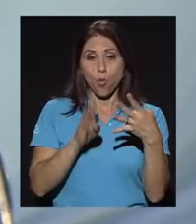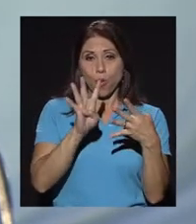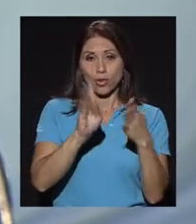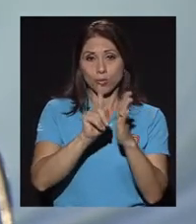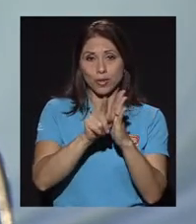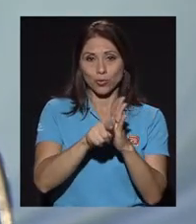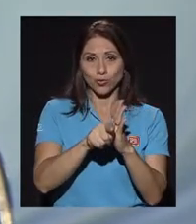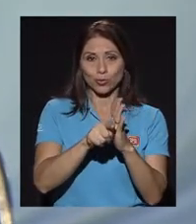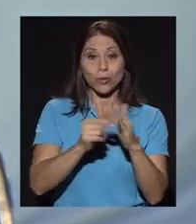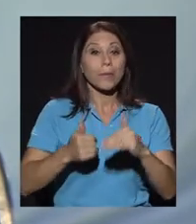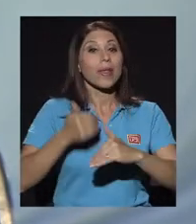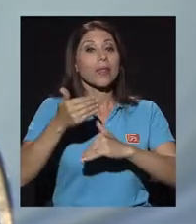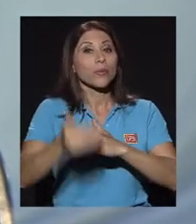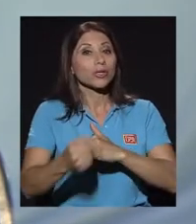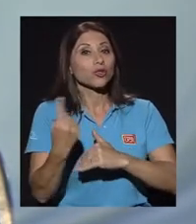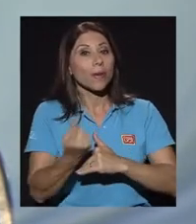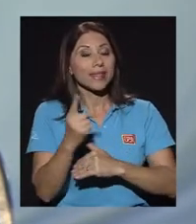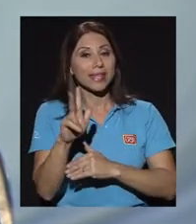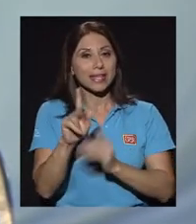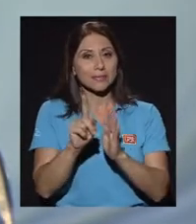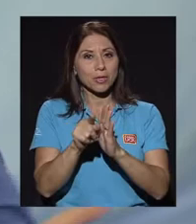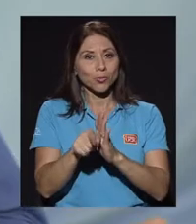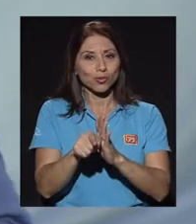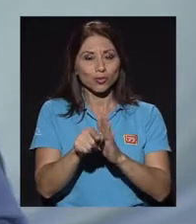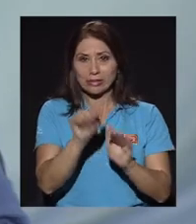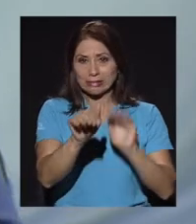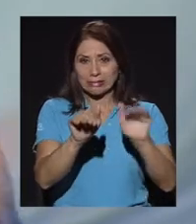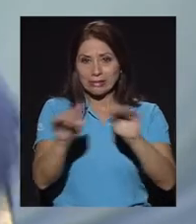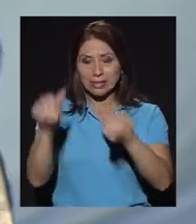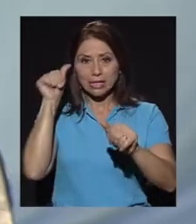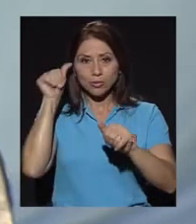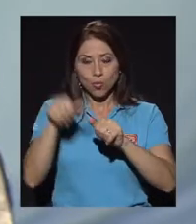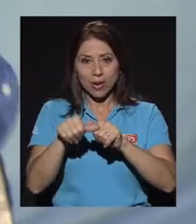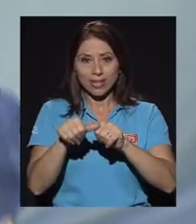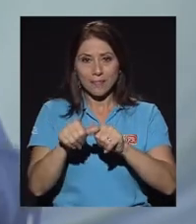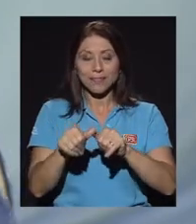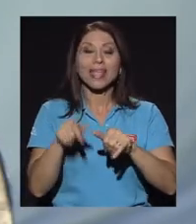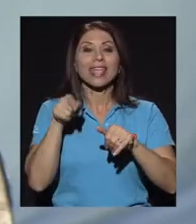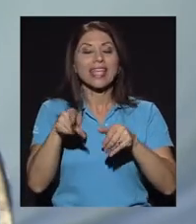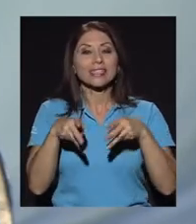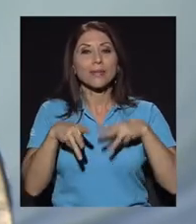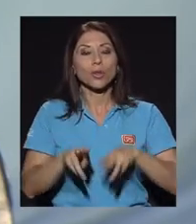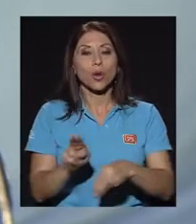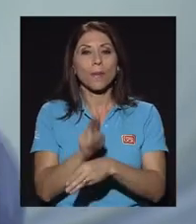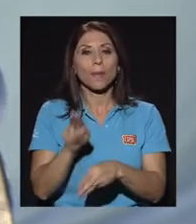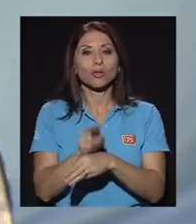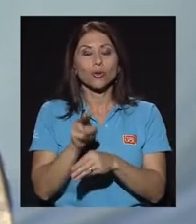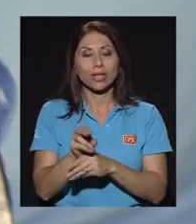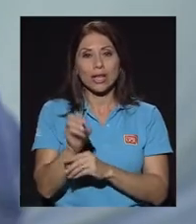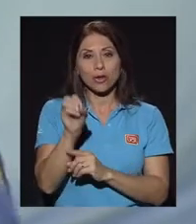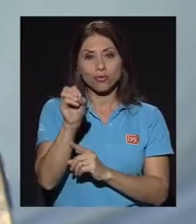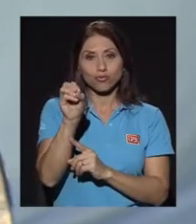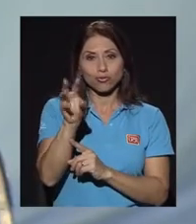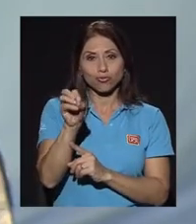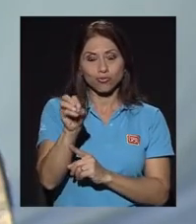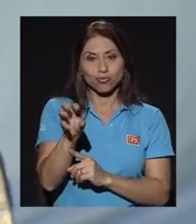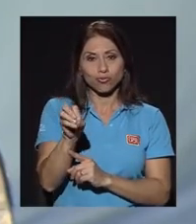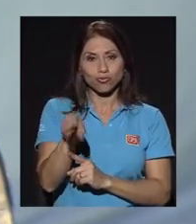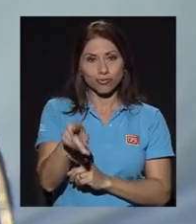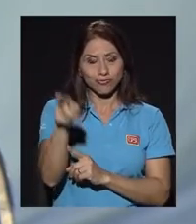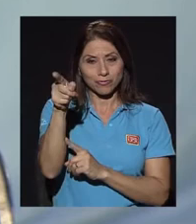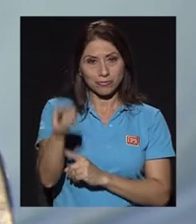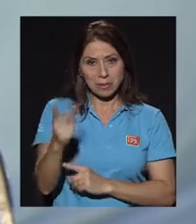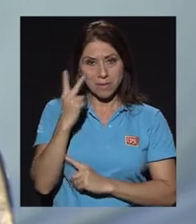restantes van a contar con solamente 3 minutos. Se les recuerda que vamos a utilizar en esta metodología el semáforo que tenemos al